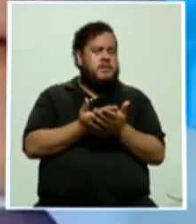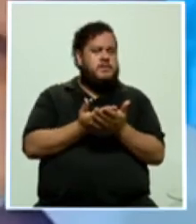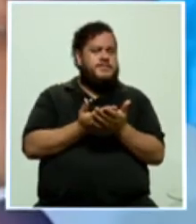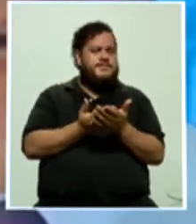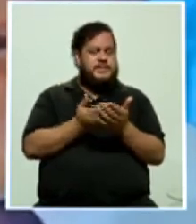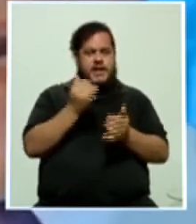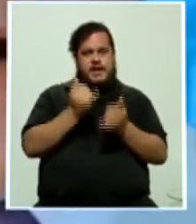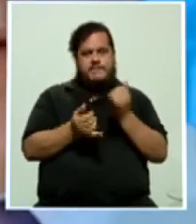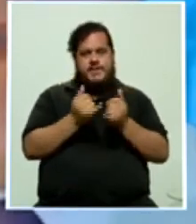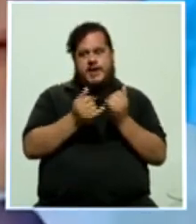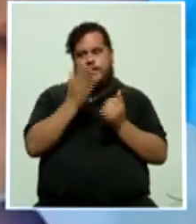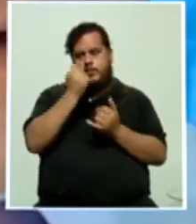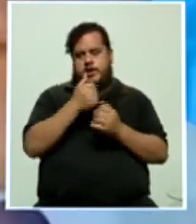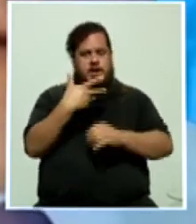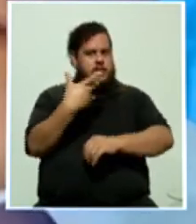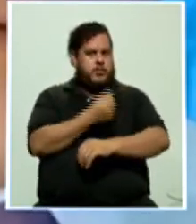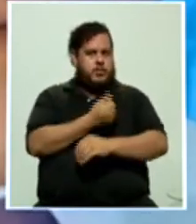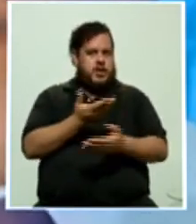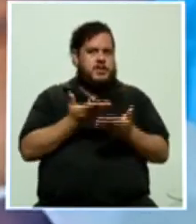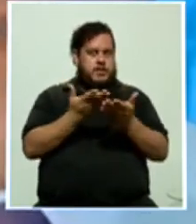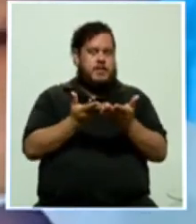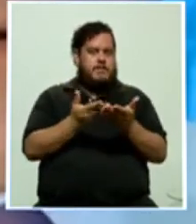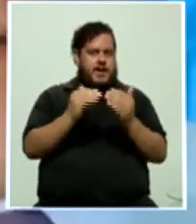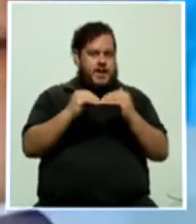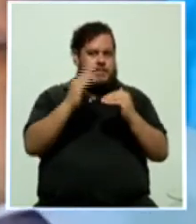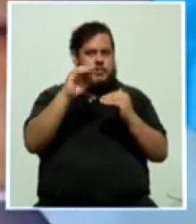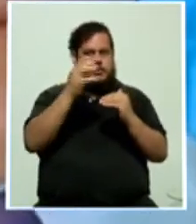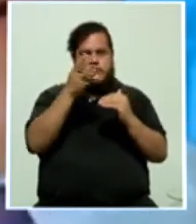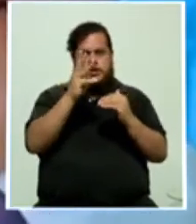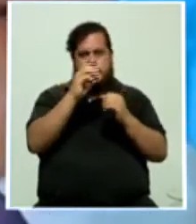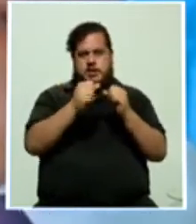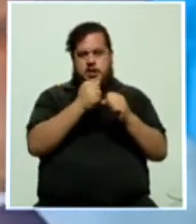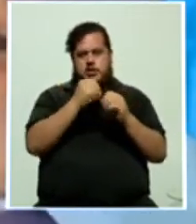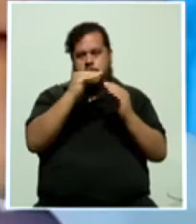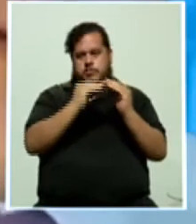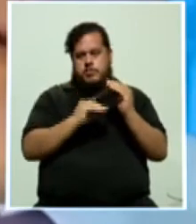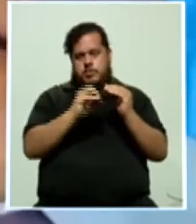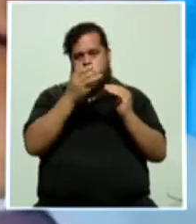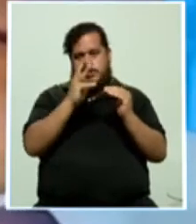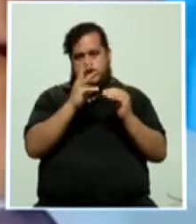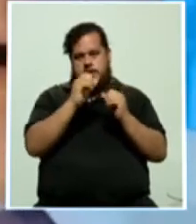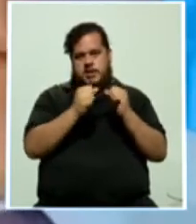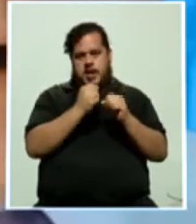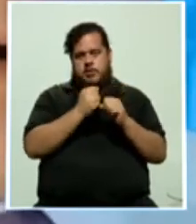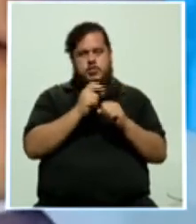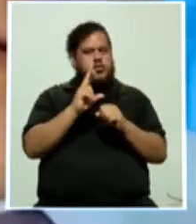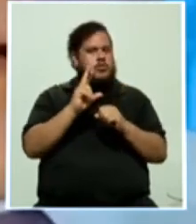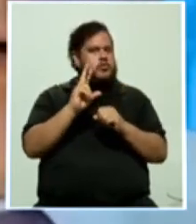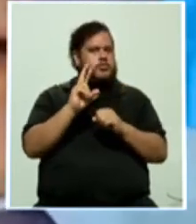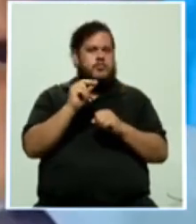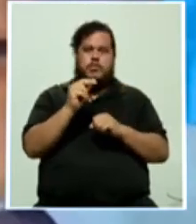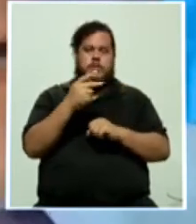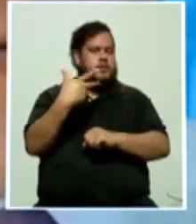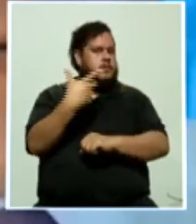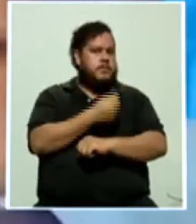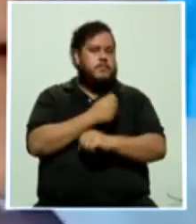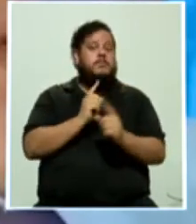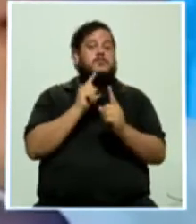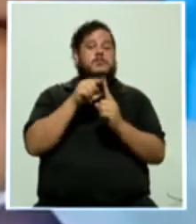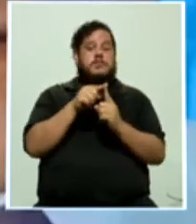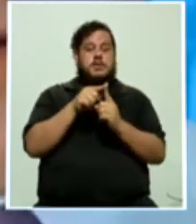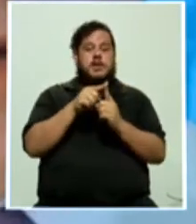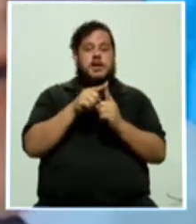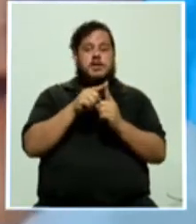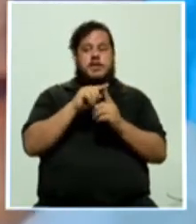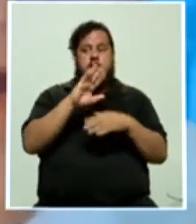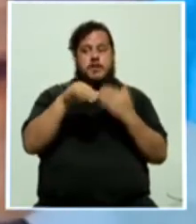al final, ya que las vacunas se van a dar para mayores de 16 años y los menores de 16 años no se los va a vacunar hasta que se vacune todo